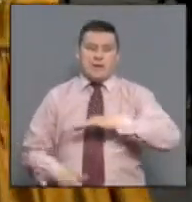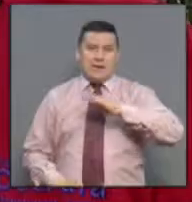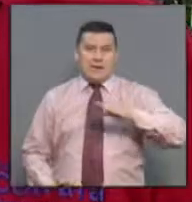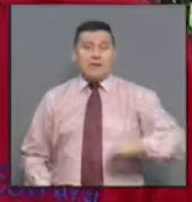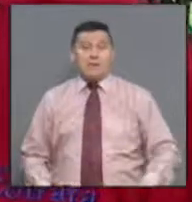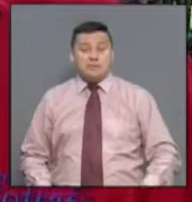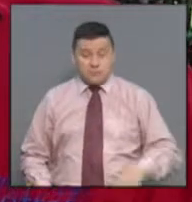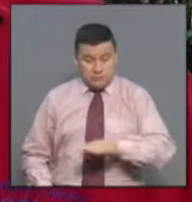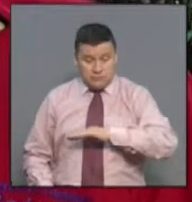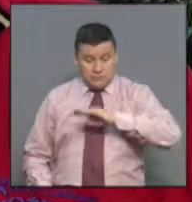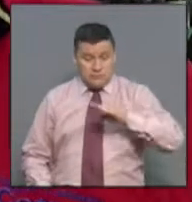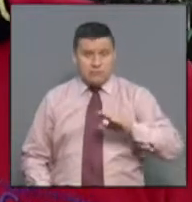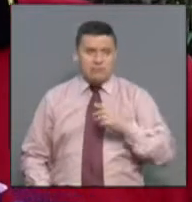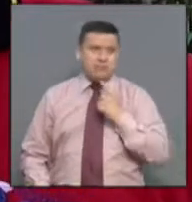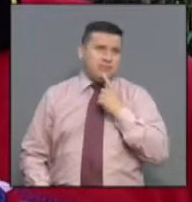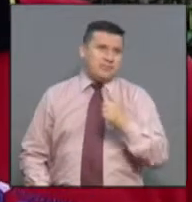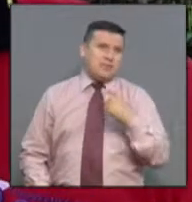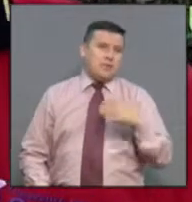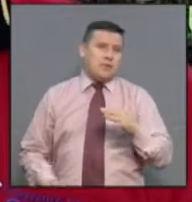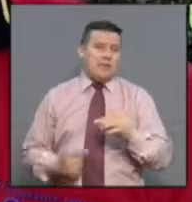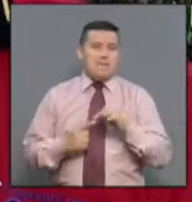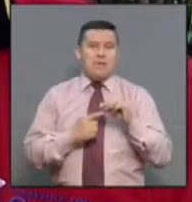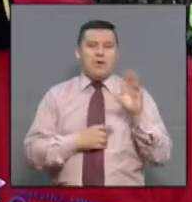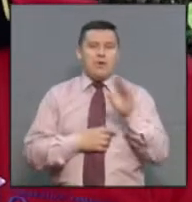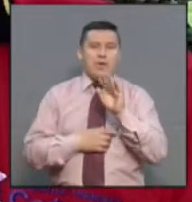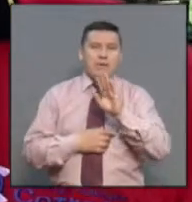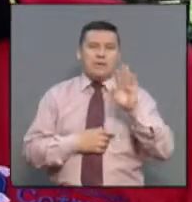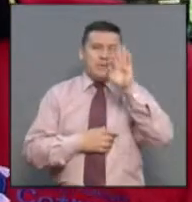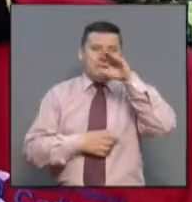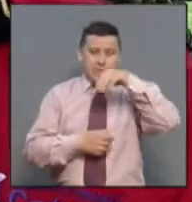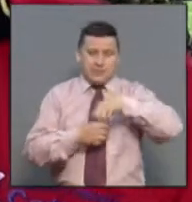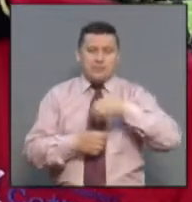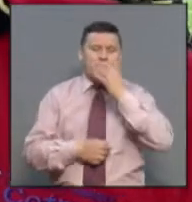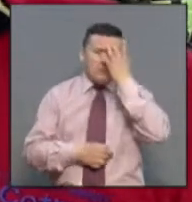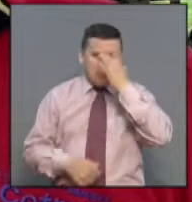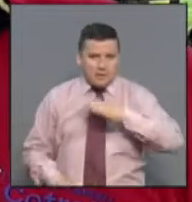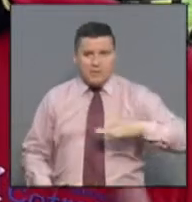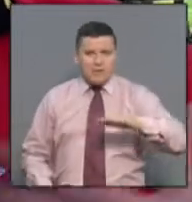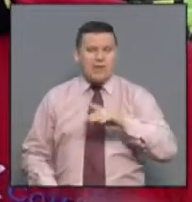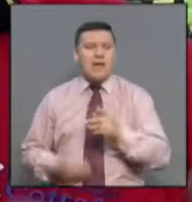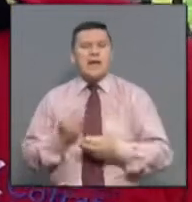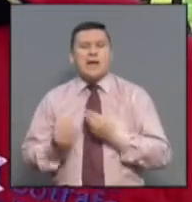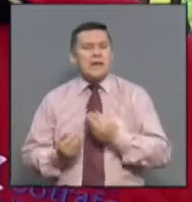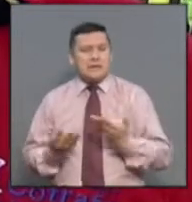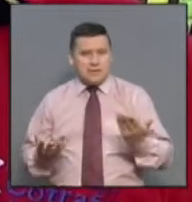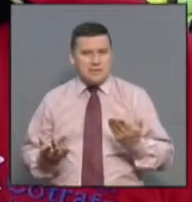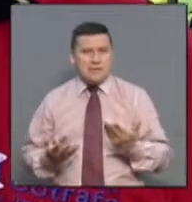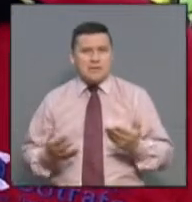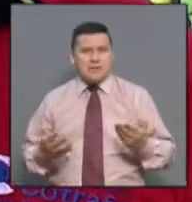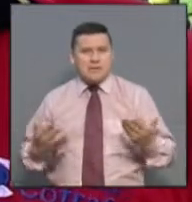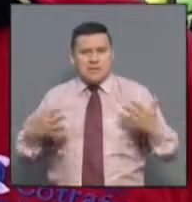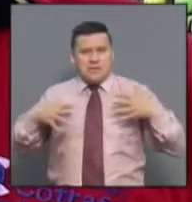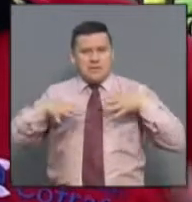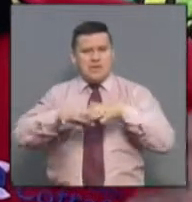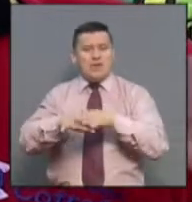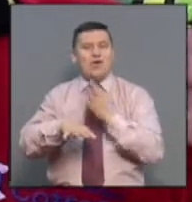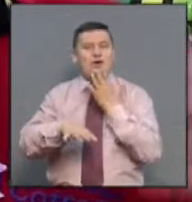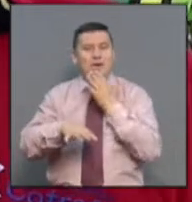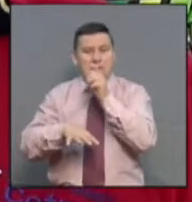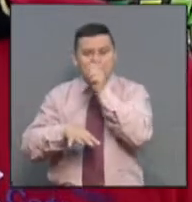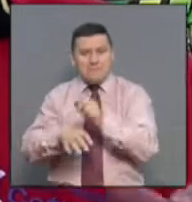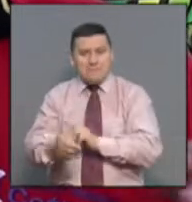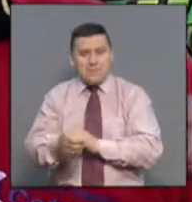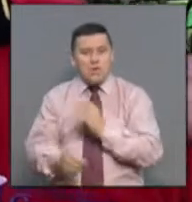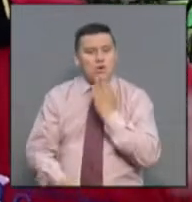En Antioquia yo diría que es el privilegiado de todos los departamentos, porque aquí fue donde se hizo la mezcla de razas, la